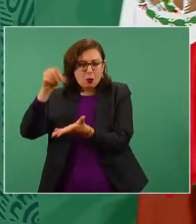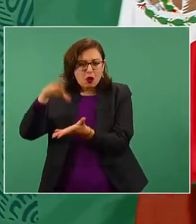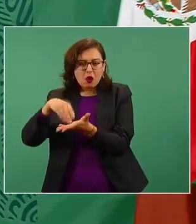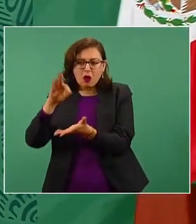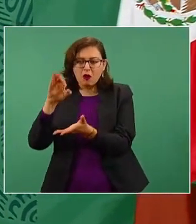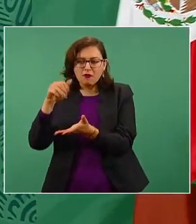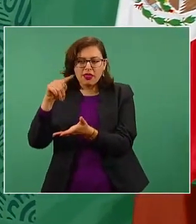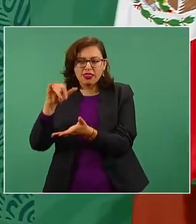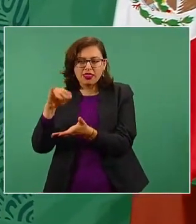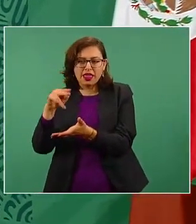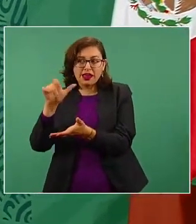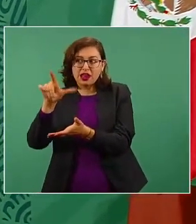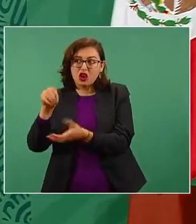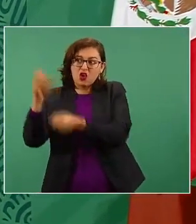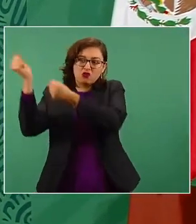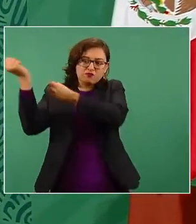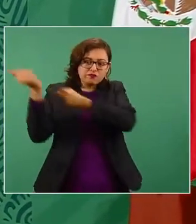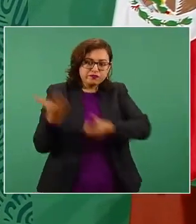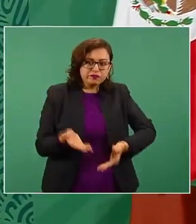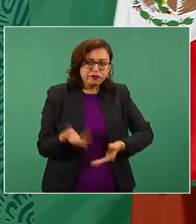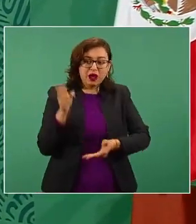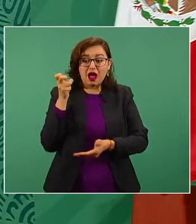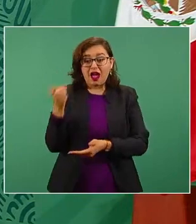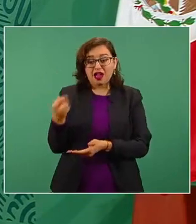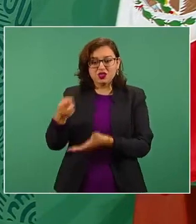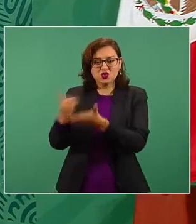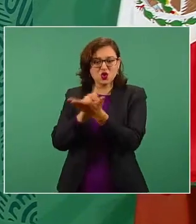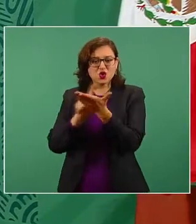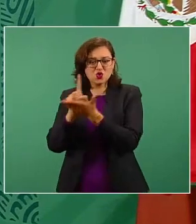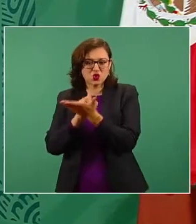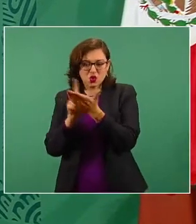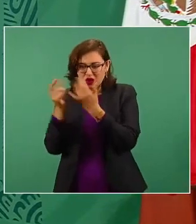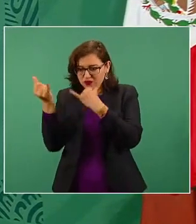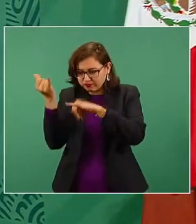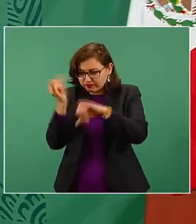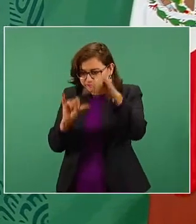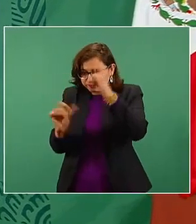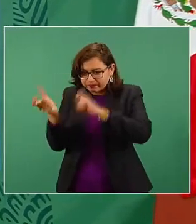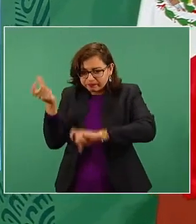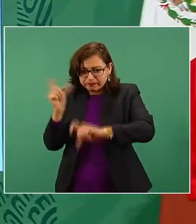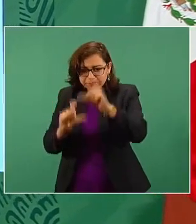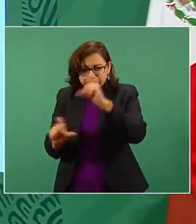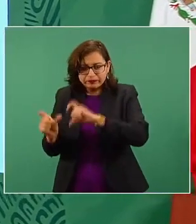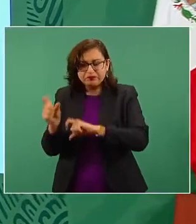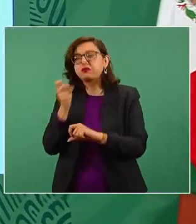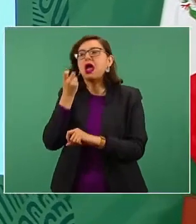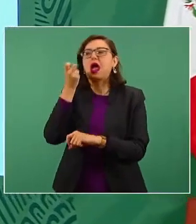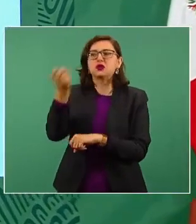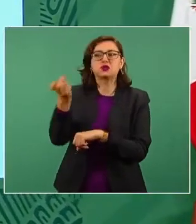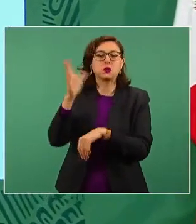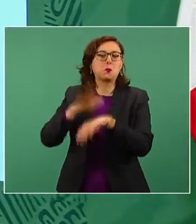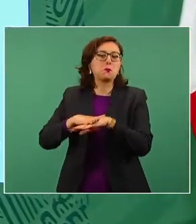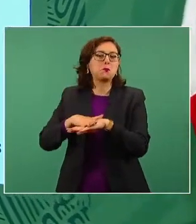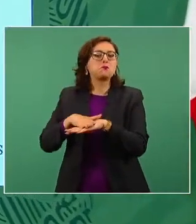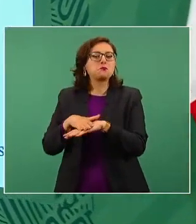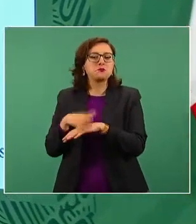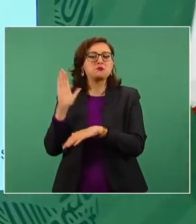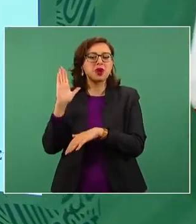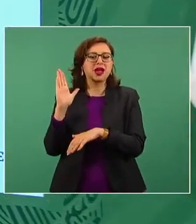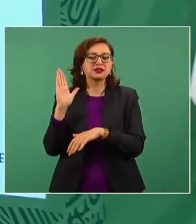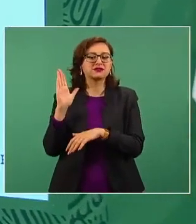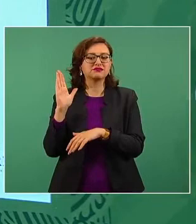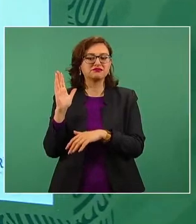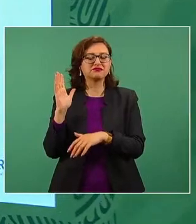que llegan de Asia, estos precursores en nuestro